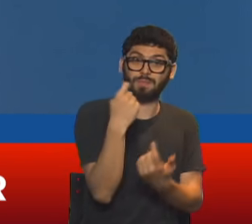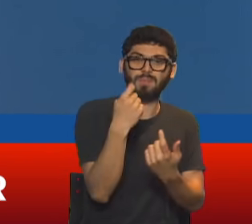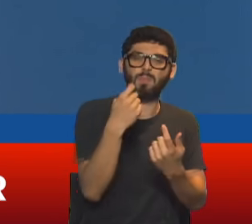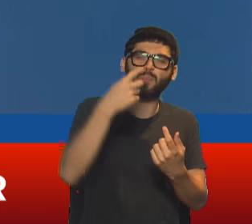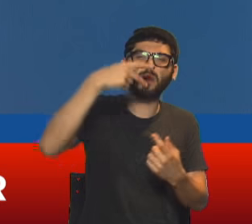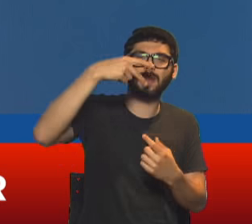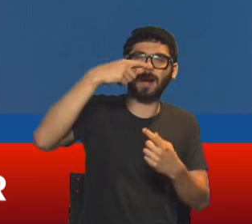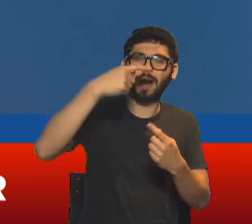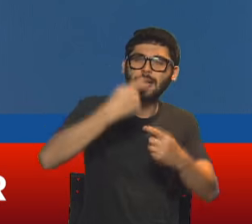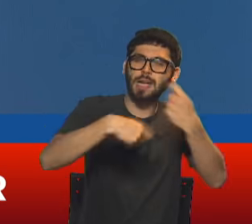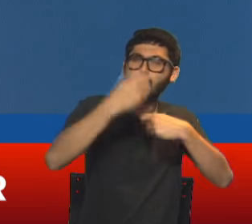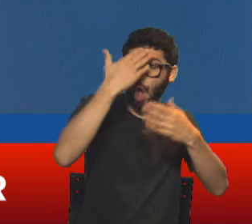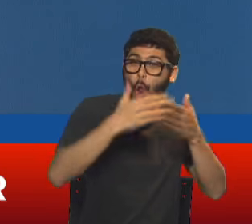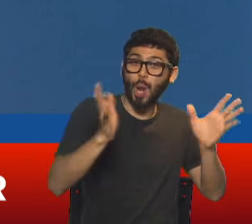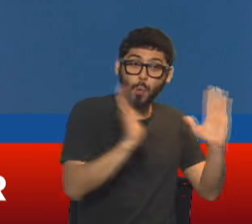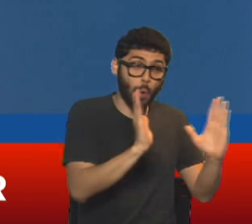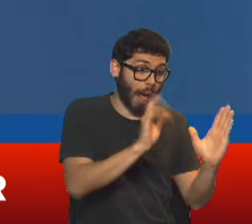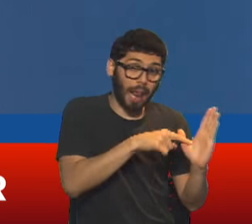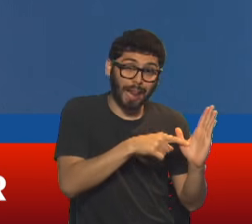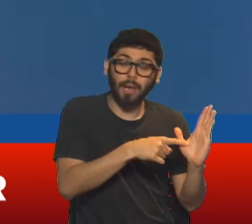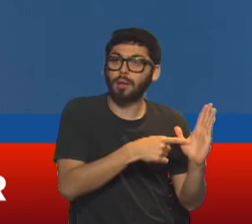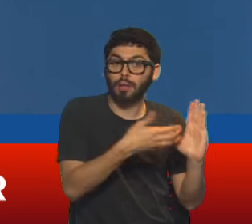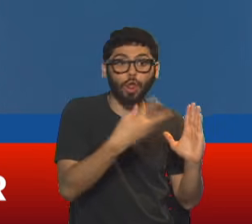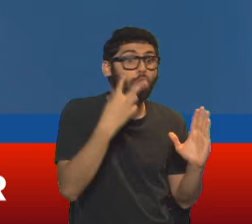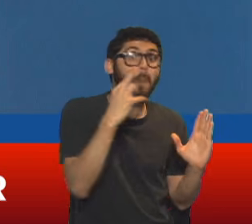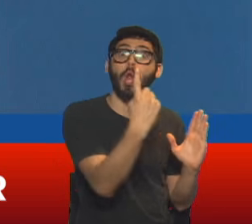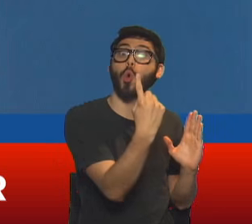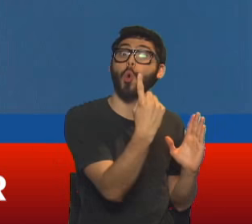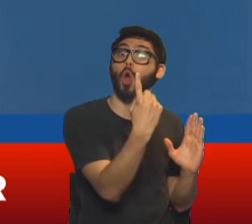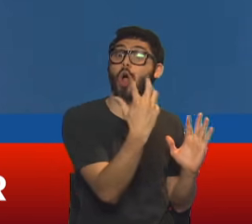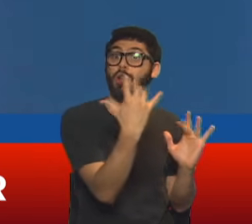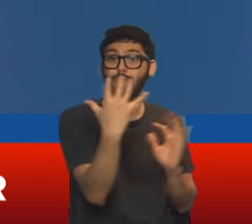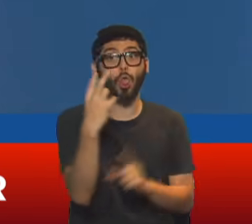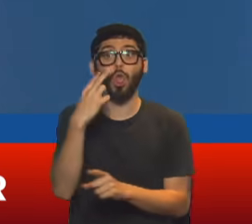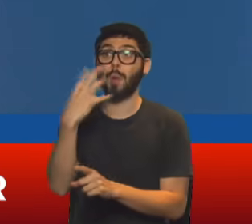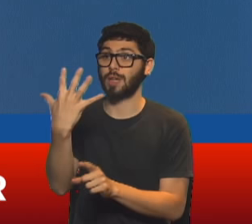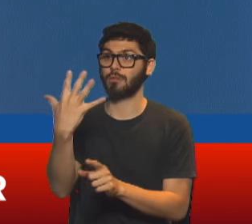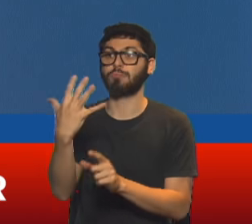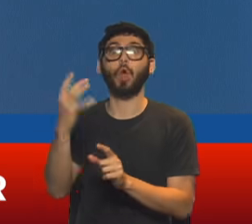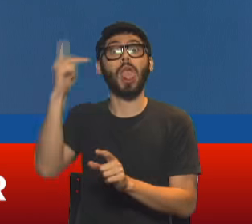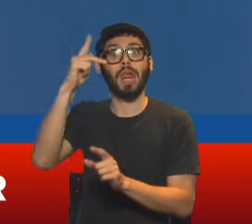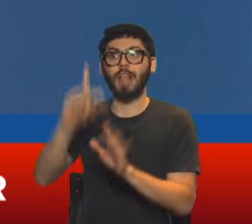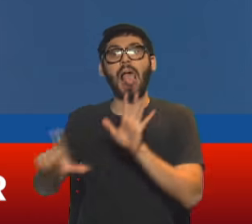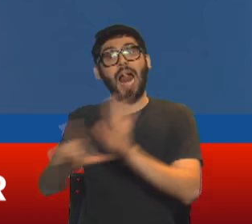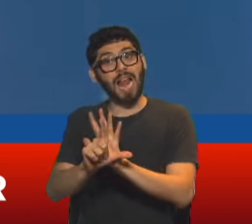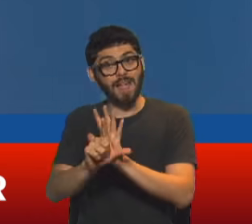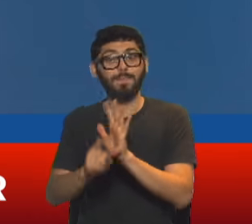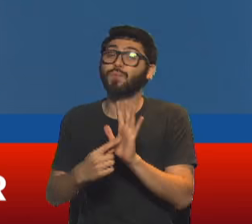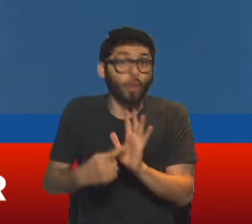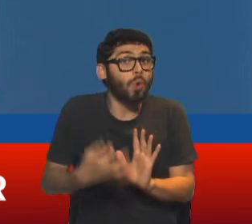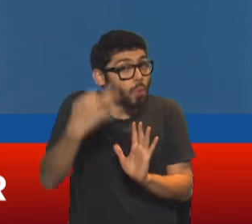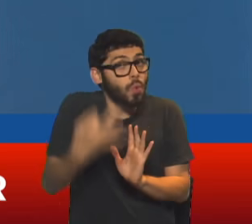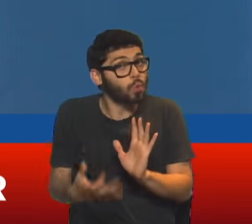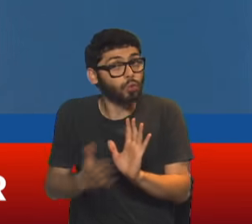época y por supuesto del 2001 eso que había ocurrido bueno se pudo saldar salir del infierno del 2001 a partir de una ley de justamente